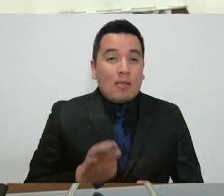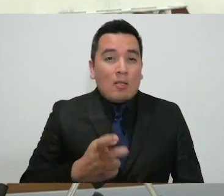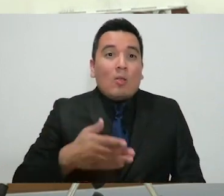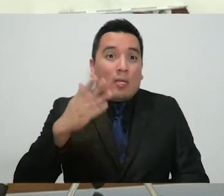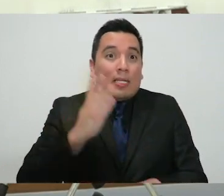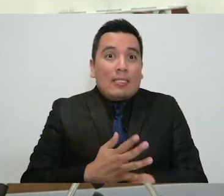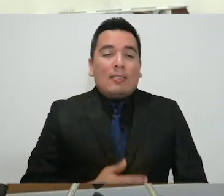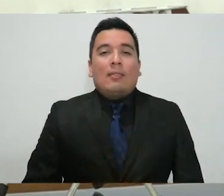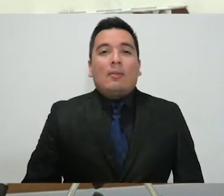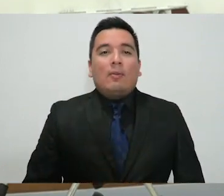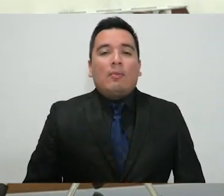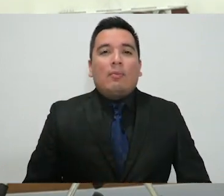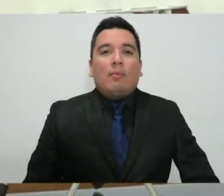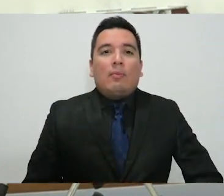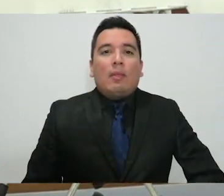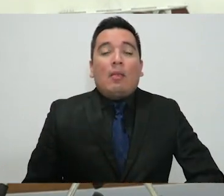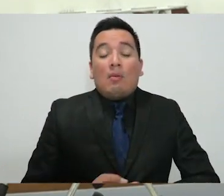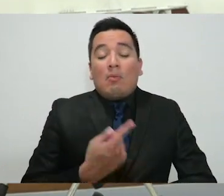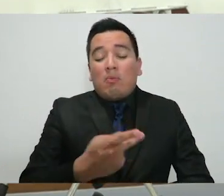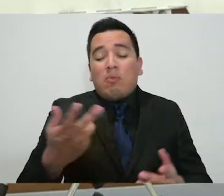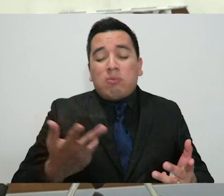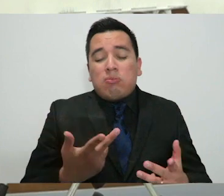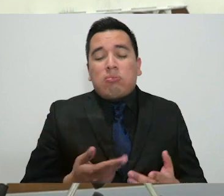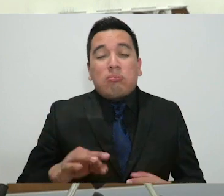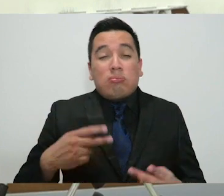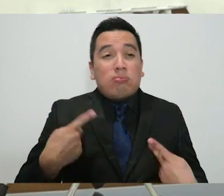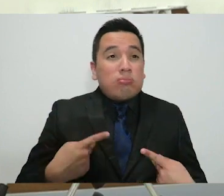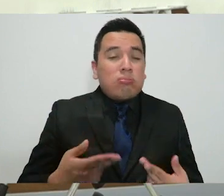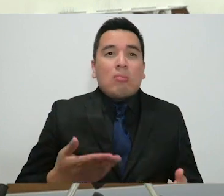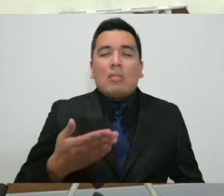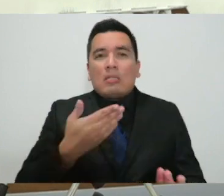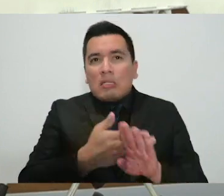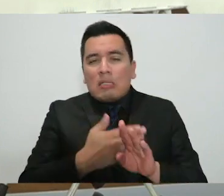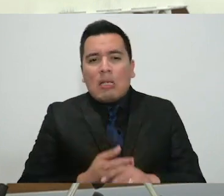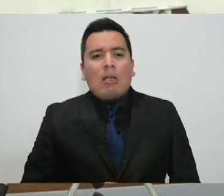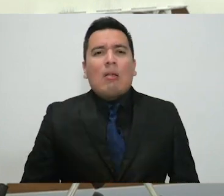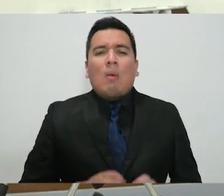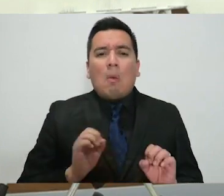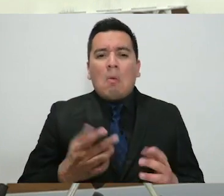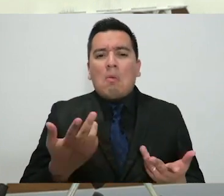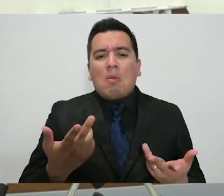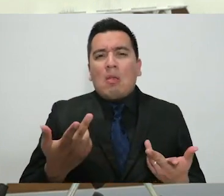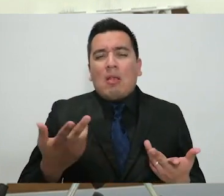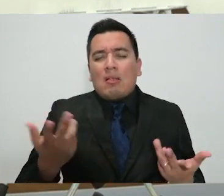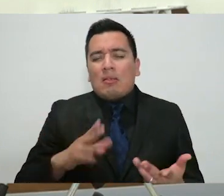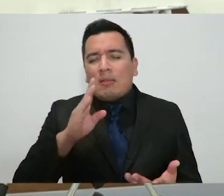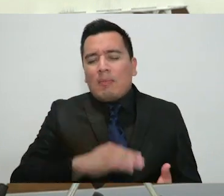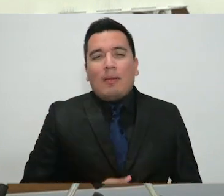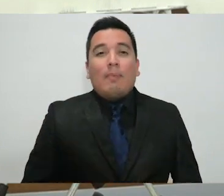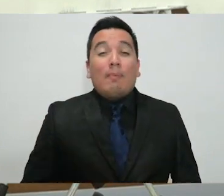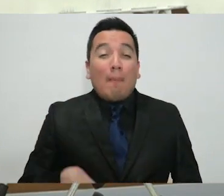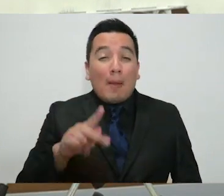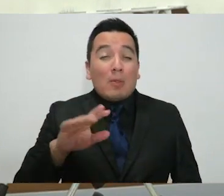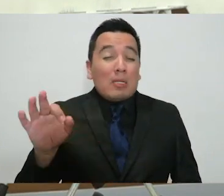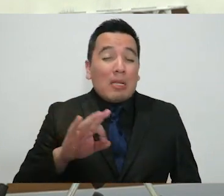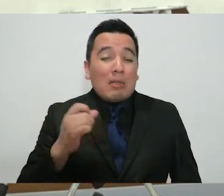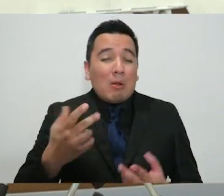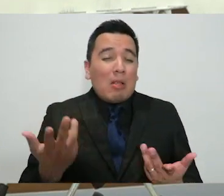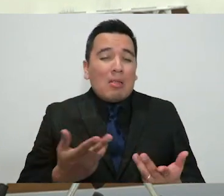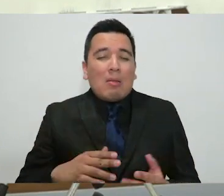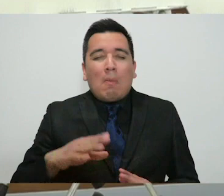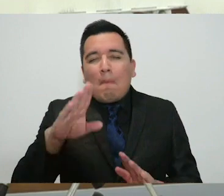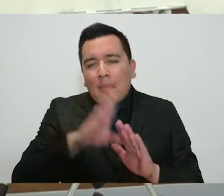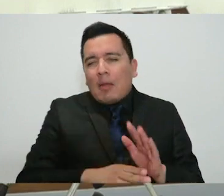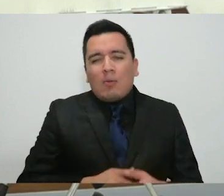social a haber infligido un daño a algunos miembros de la sociedad. pero quienes cometen delitos menores